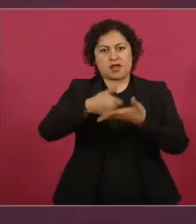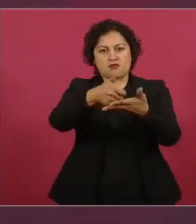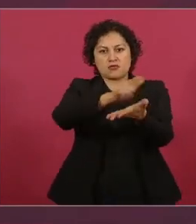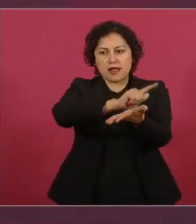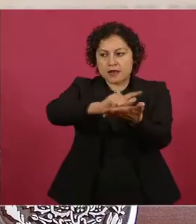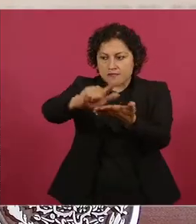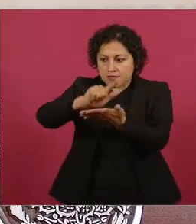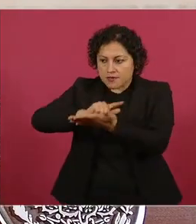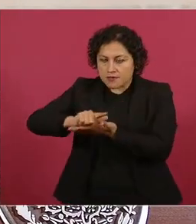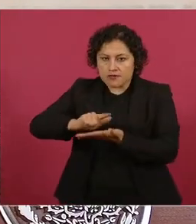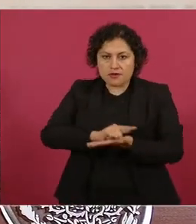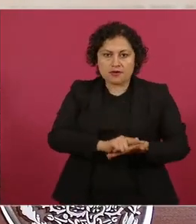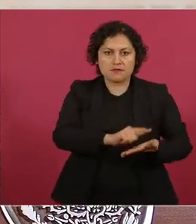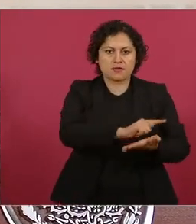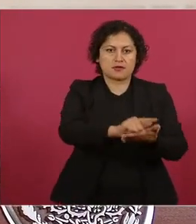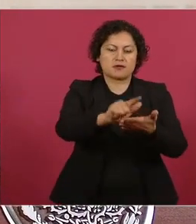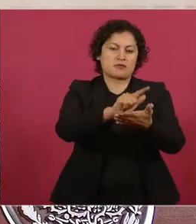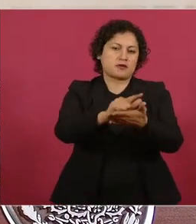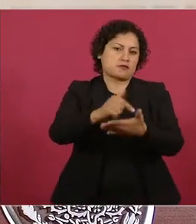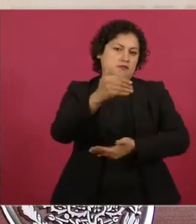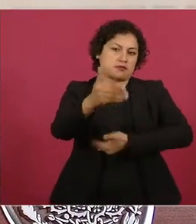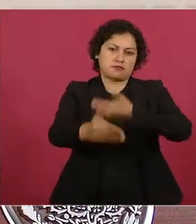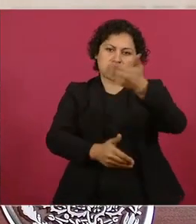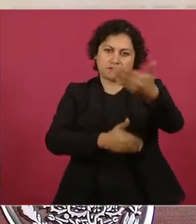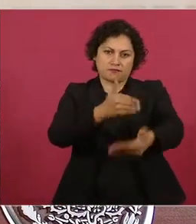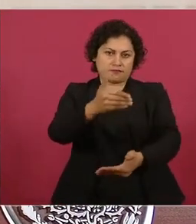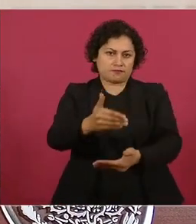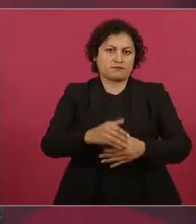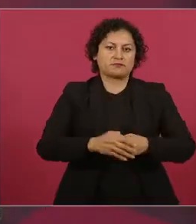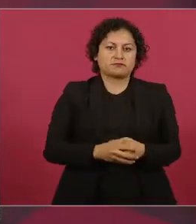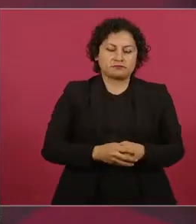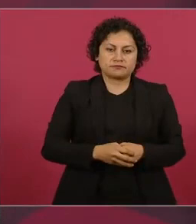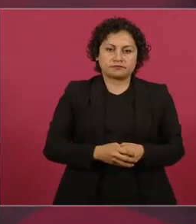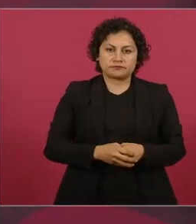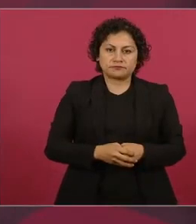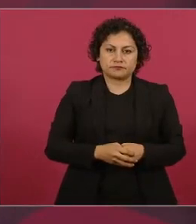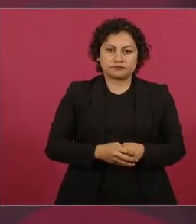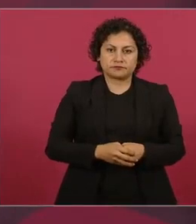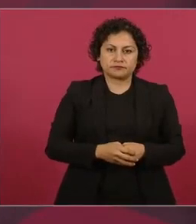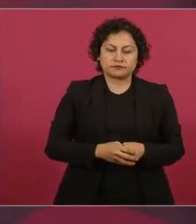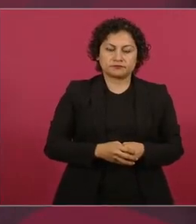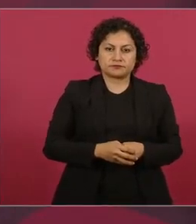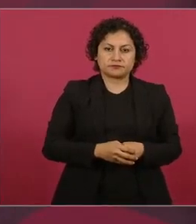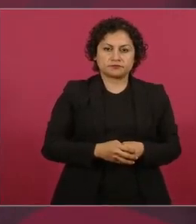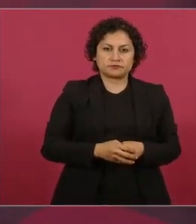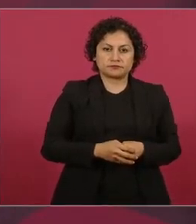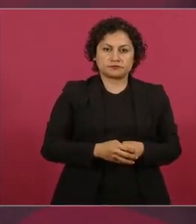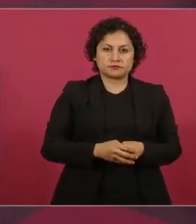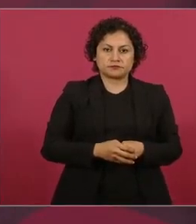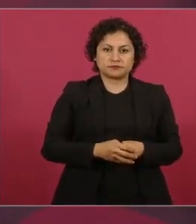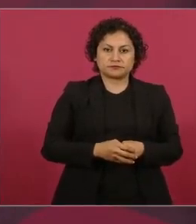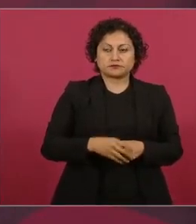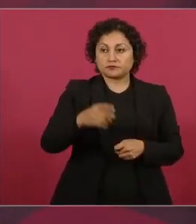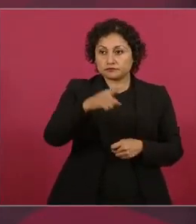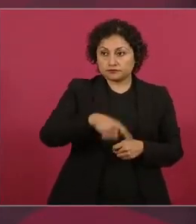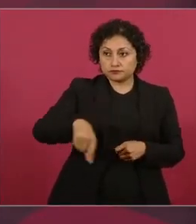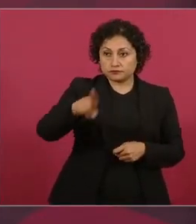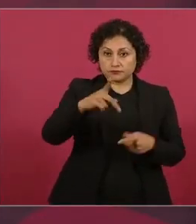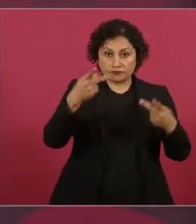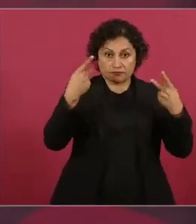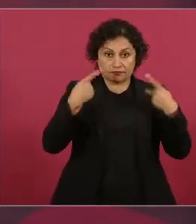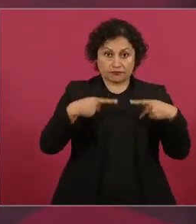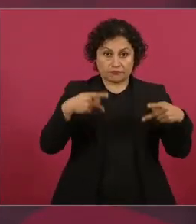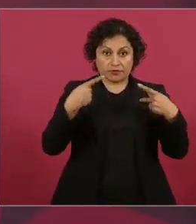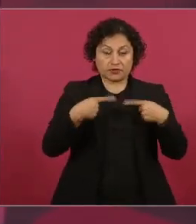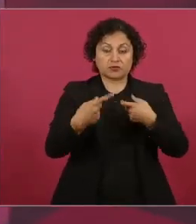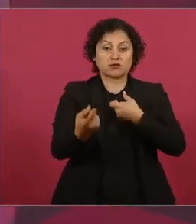se está avanzando, ya se empezó a pagar a los beneficiarios de